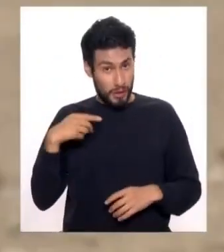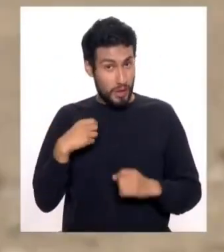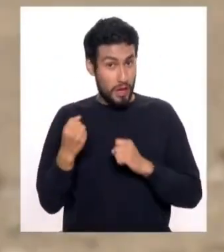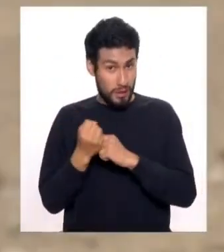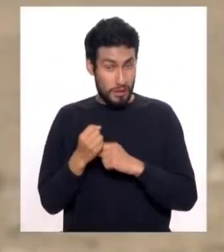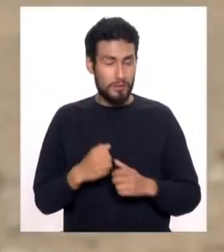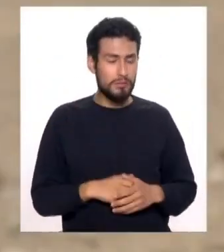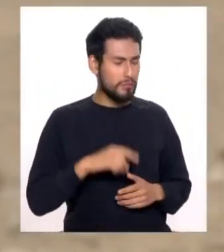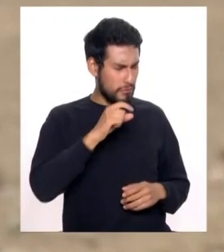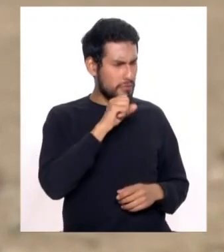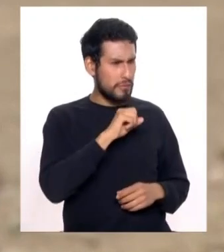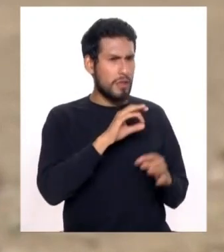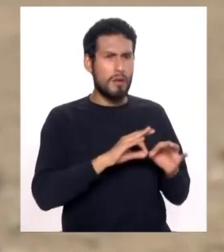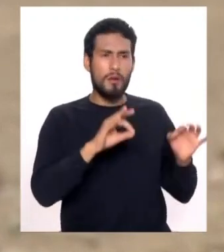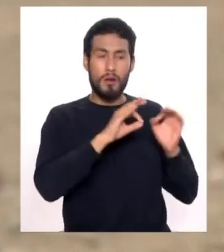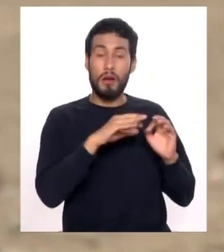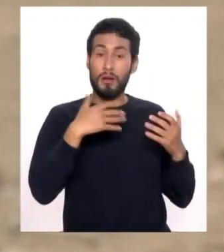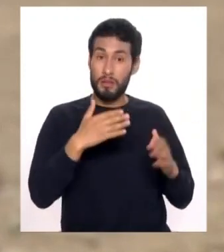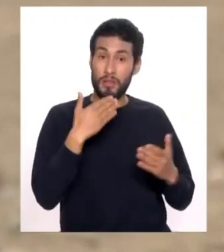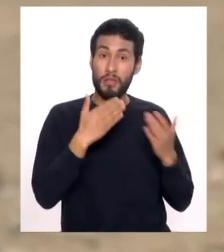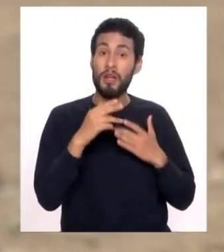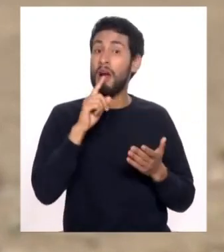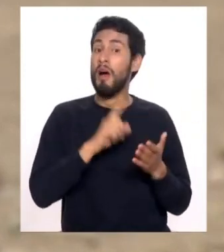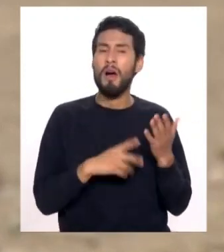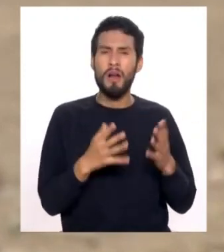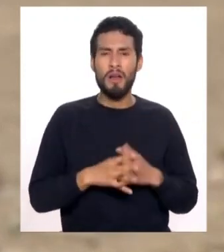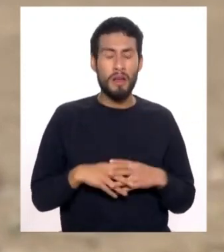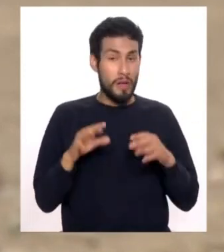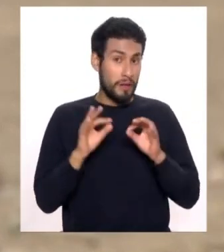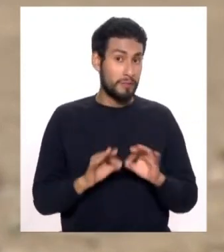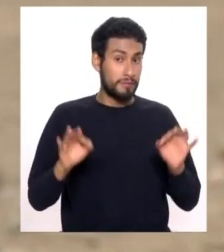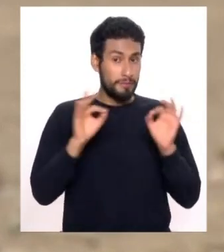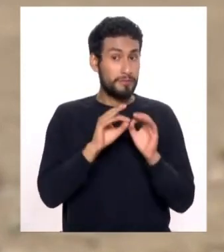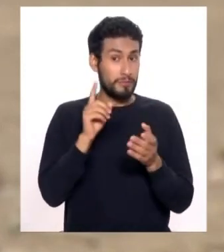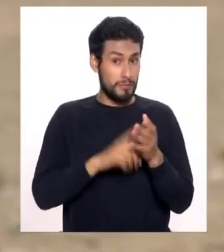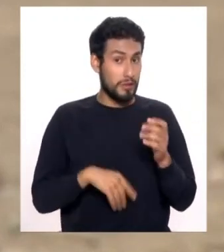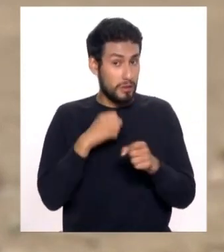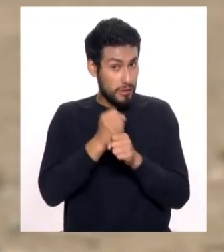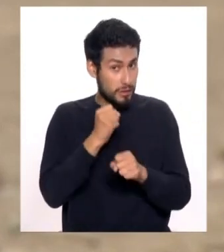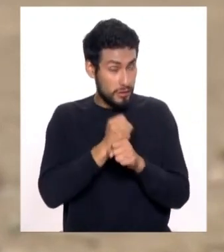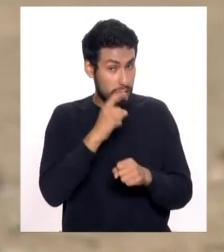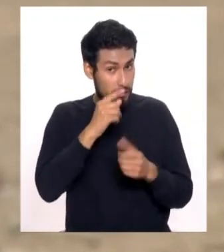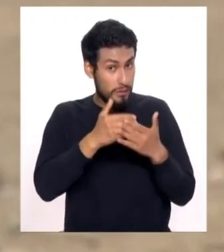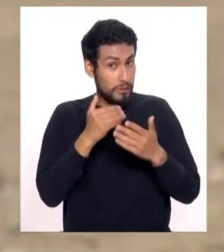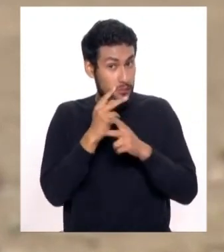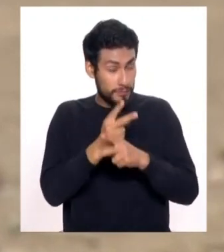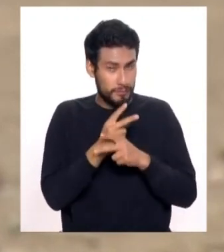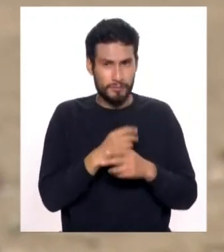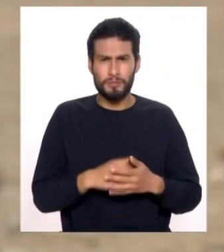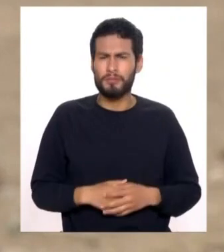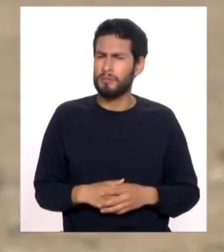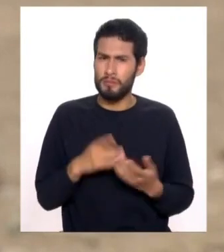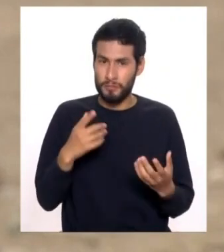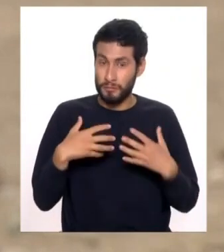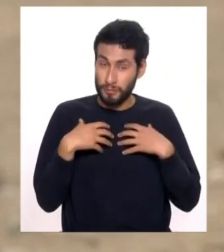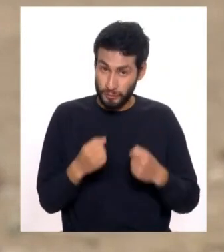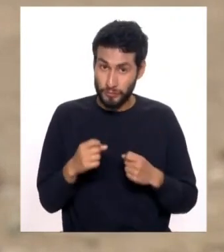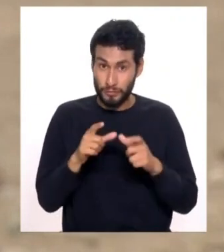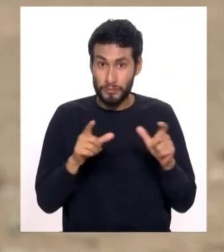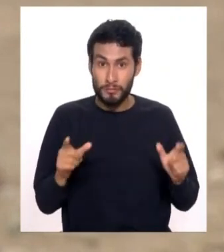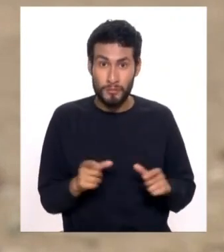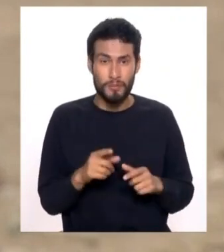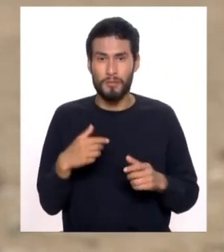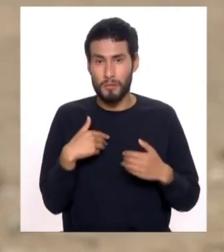supuesto. Estamos hablando en realidad que lo más importante es trabajar en el tema de prevención. Los puestos de salud, los centros de